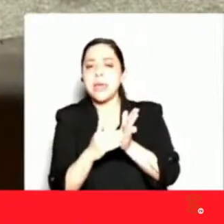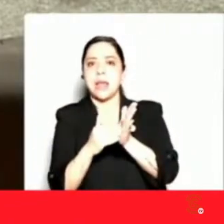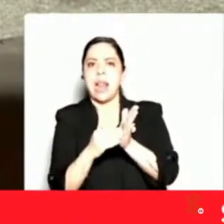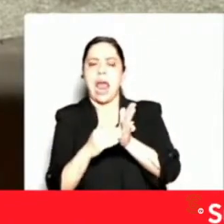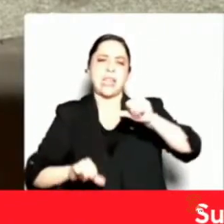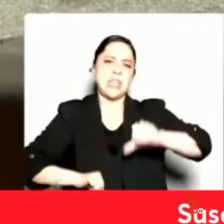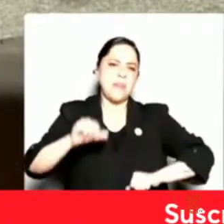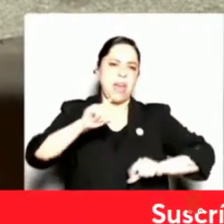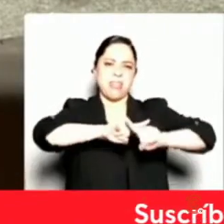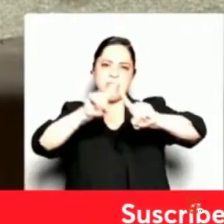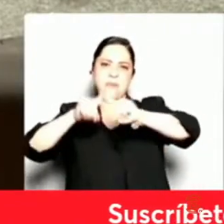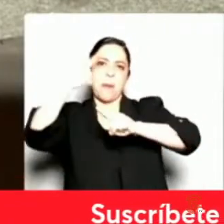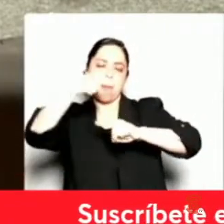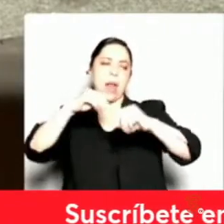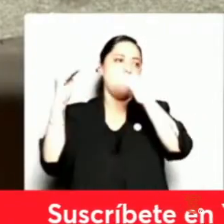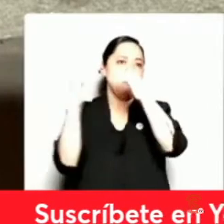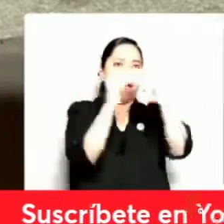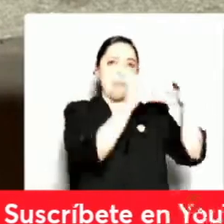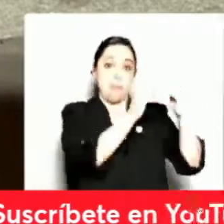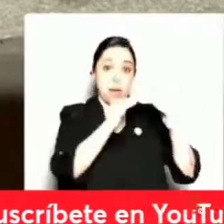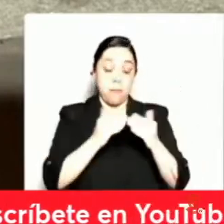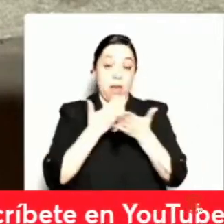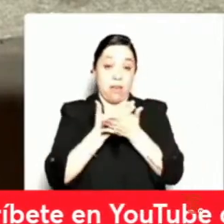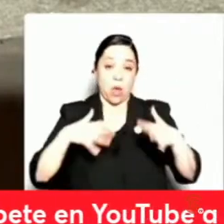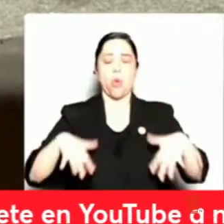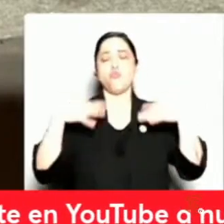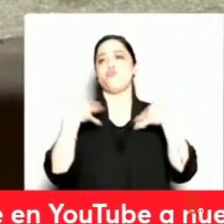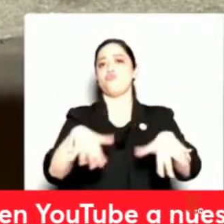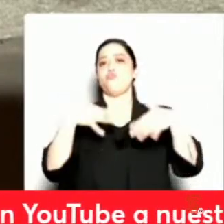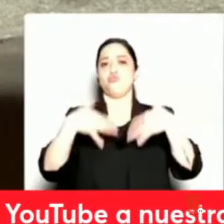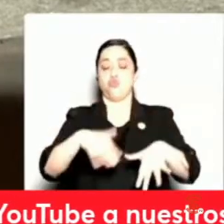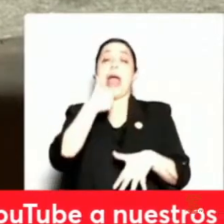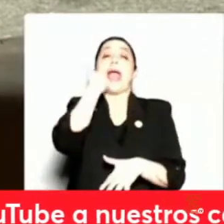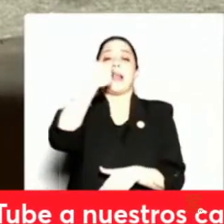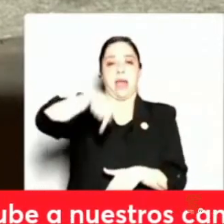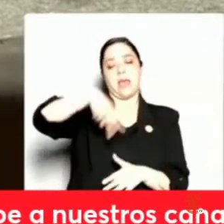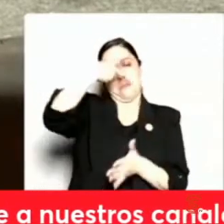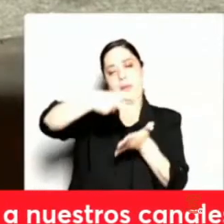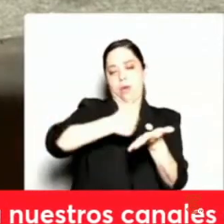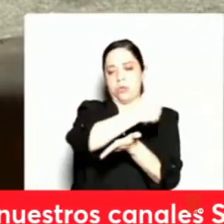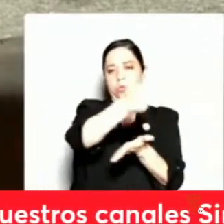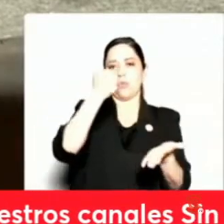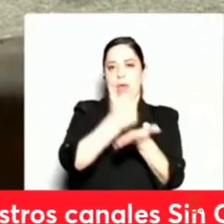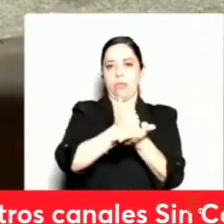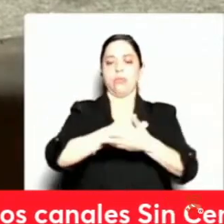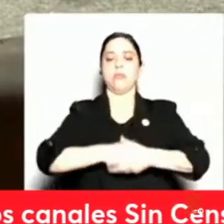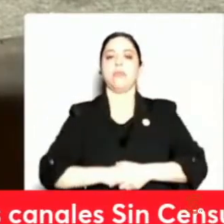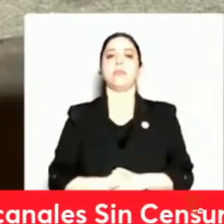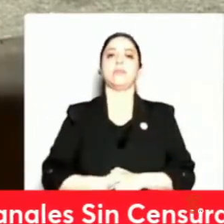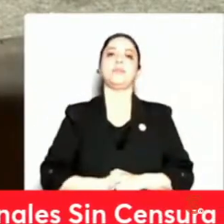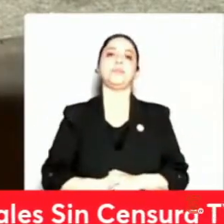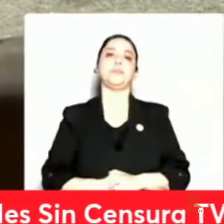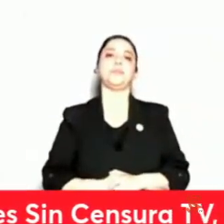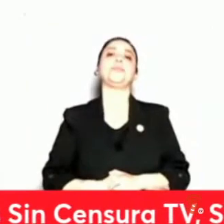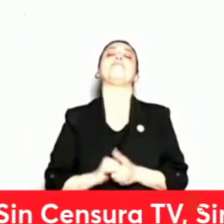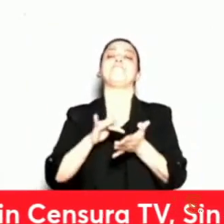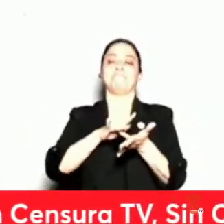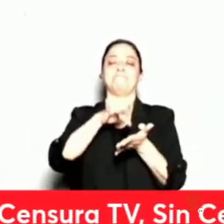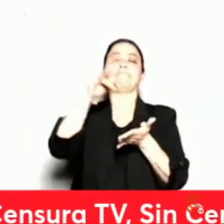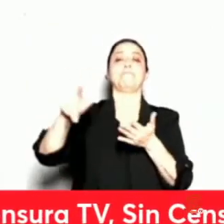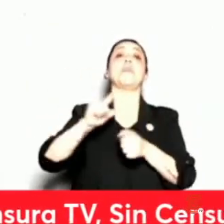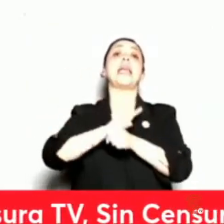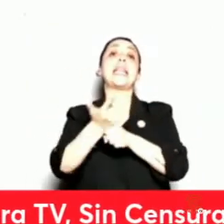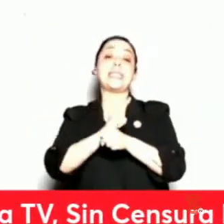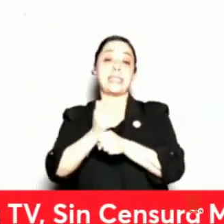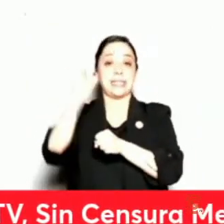vivienda, que es un número histórico que pretendemos para la Ciudad de México. Gracias. Licenciado en